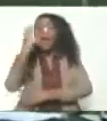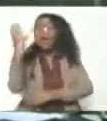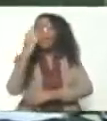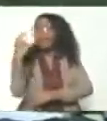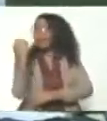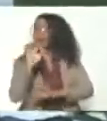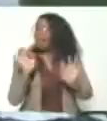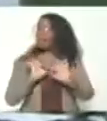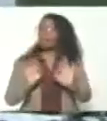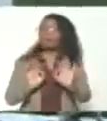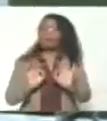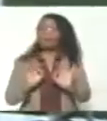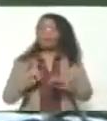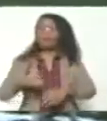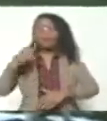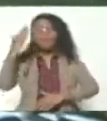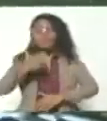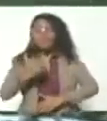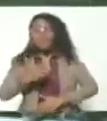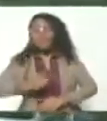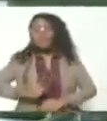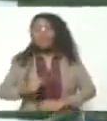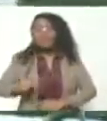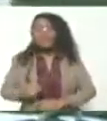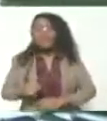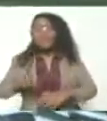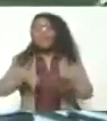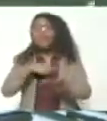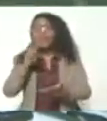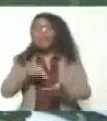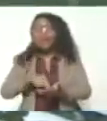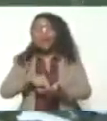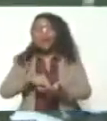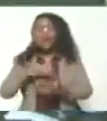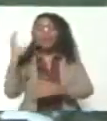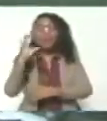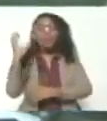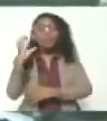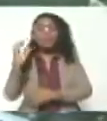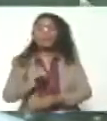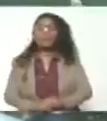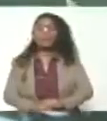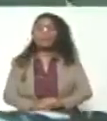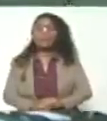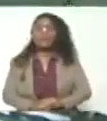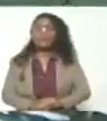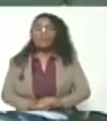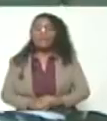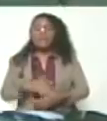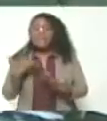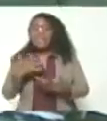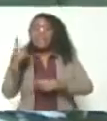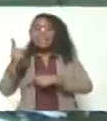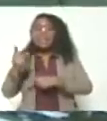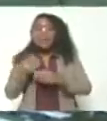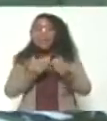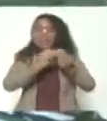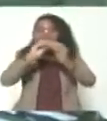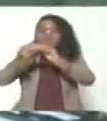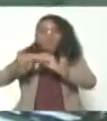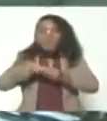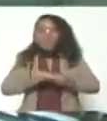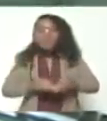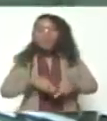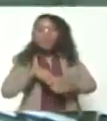los paramilitares colombianos, de la Policía Nacional colombiana, del ejército colombiano, que estaban armando, financiando